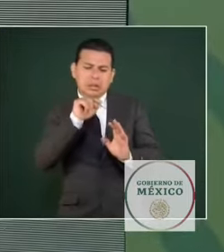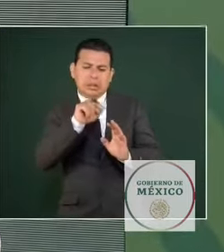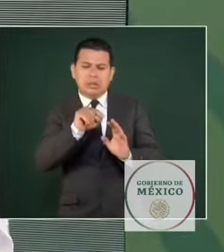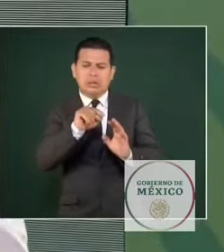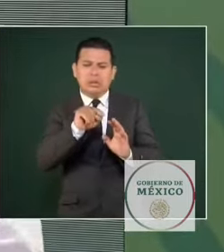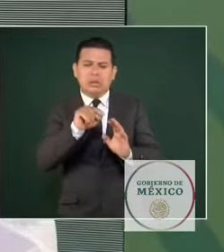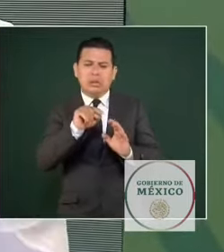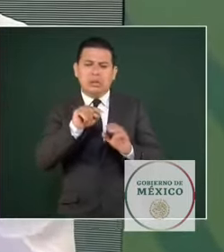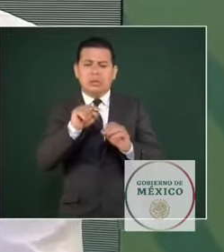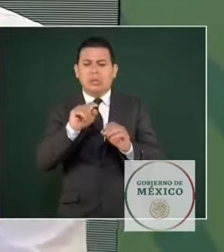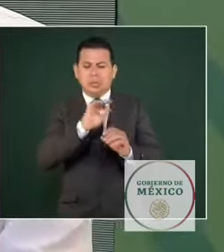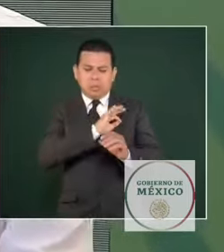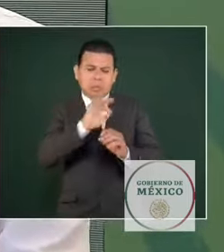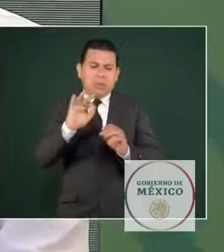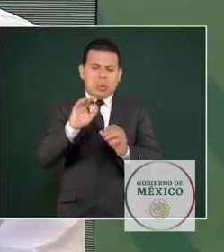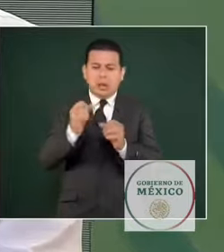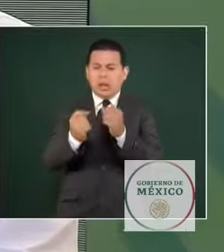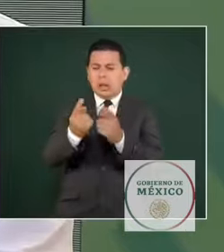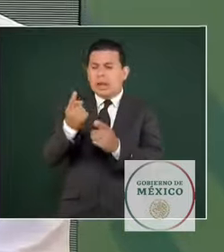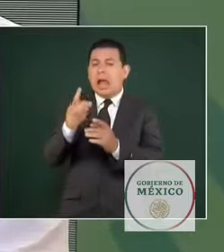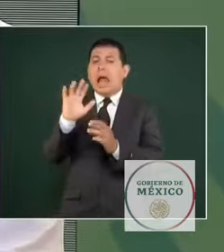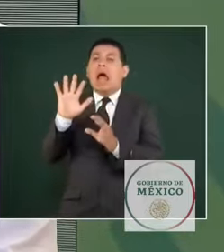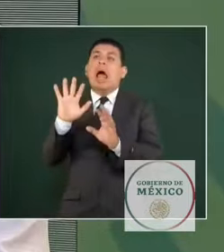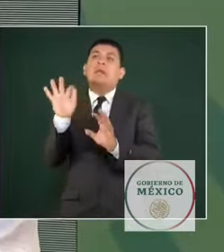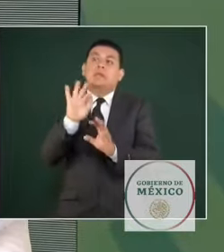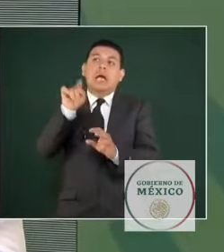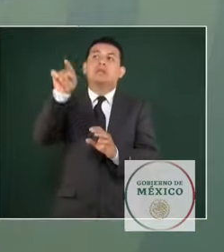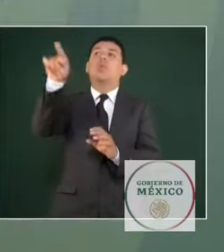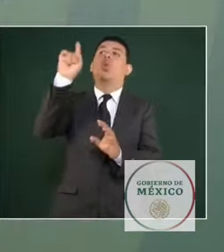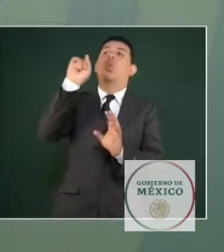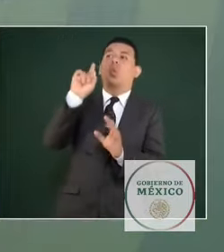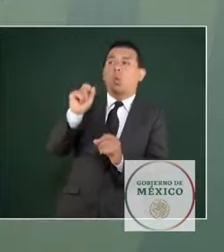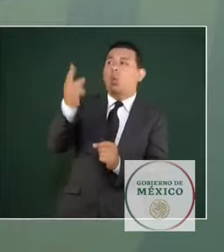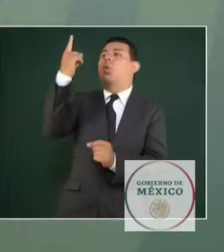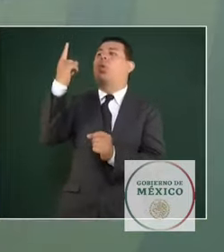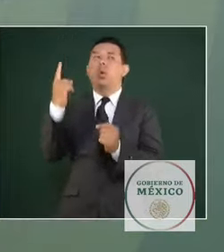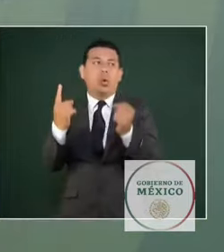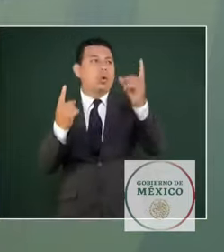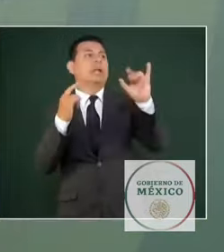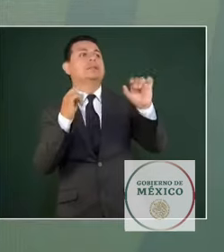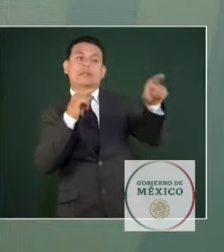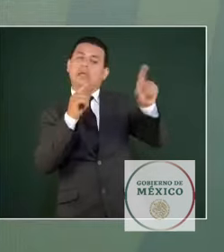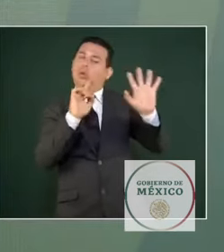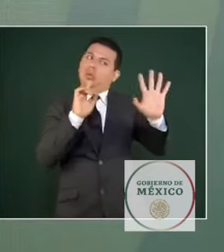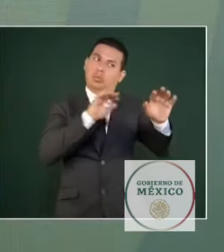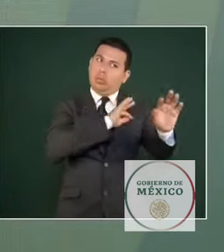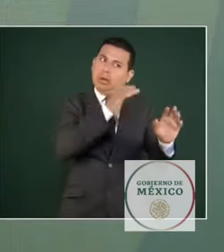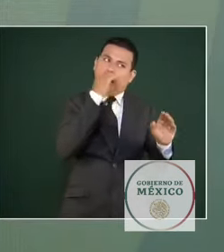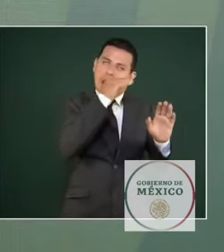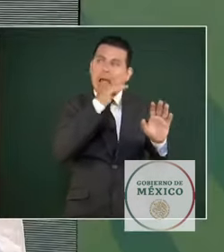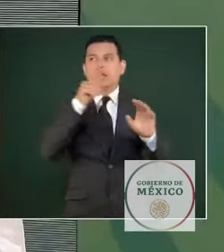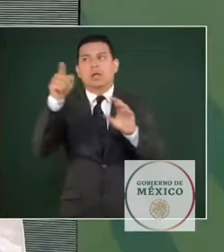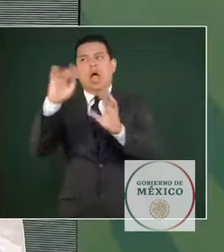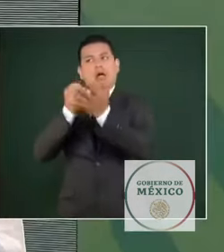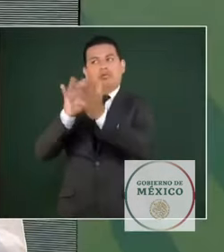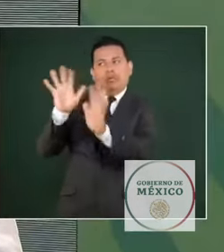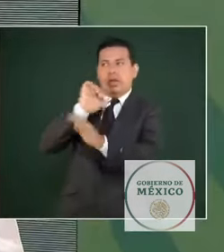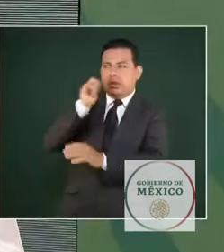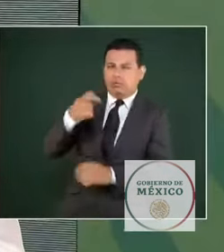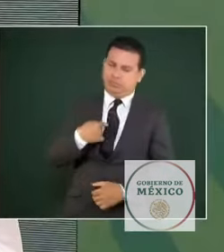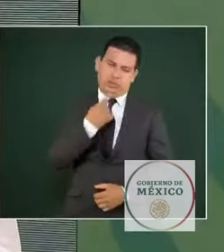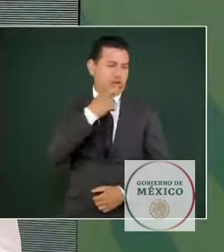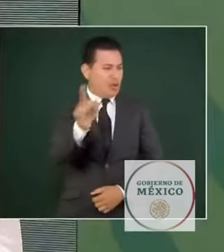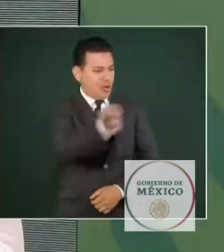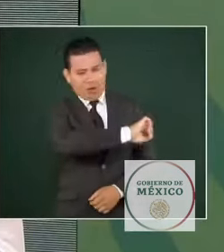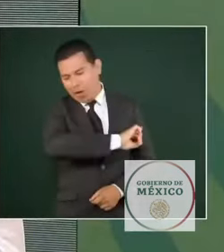preceptos de la 4T parece no quedar claro en estos empresarios, amigos, amigas. Y pues bueno, vamos a ir